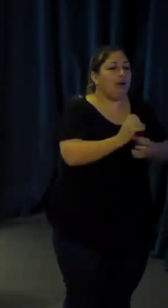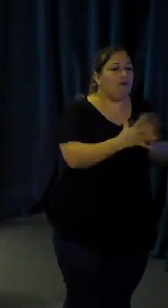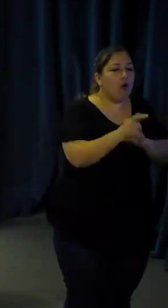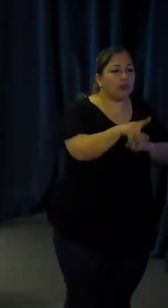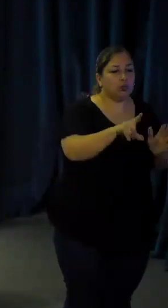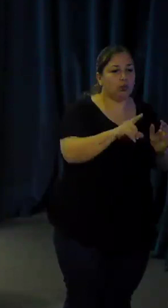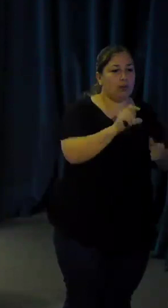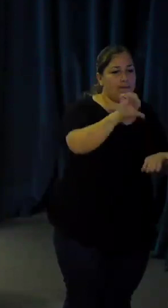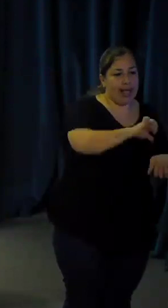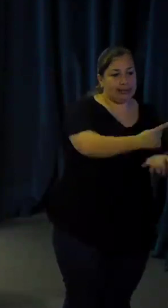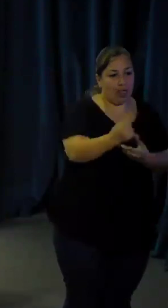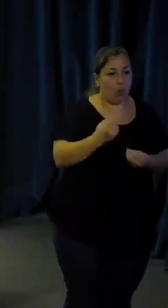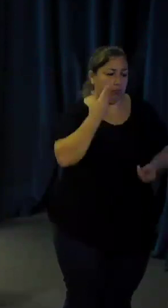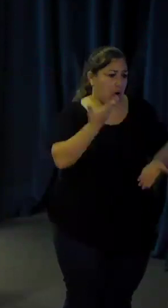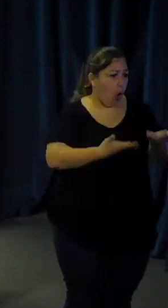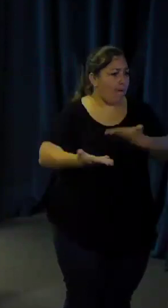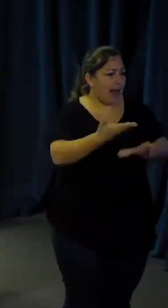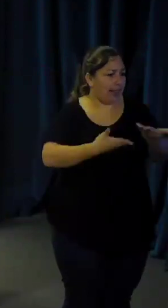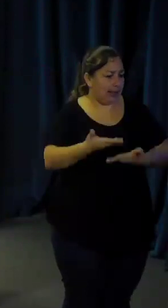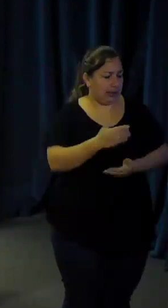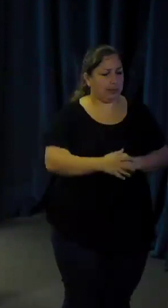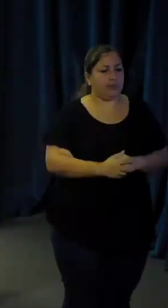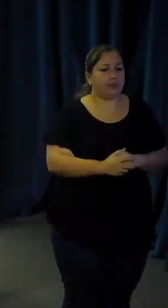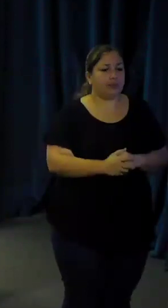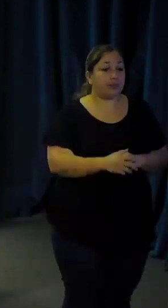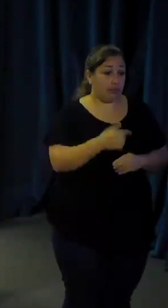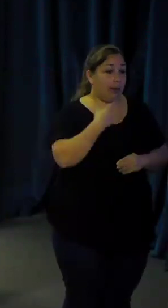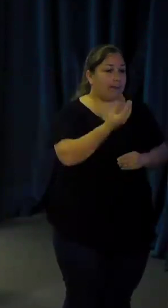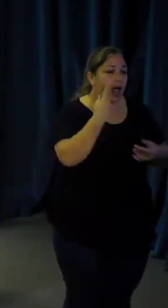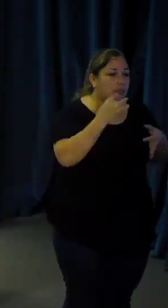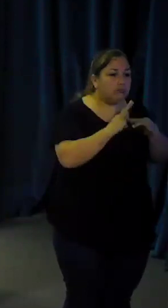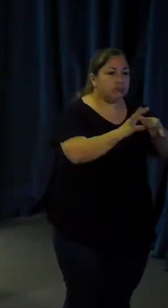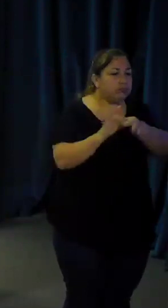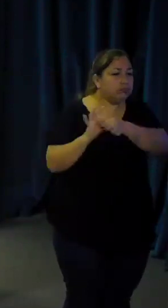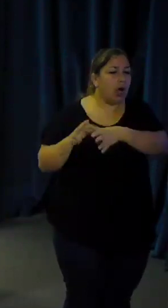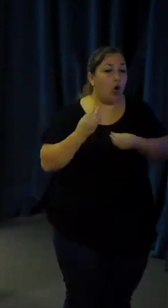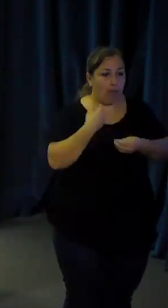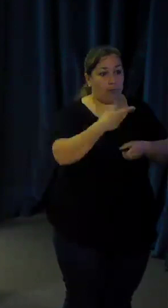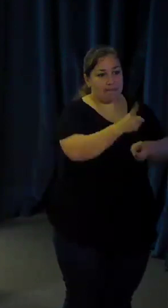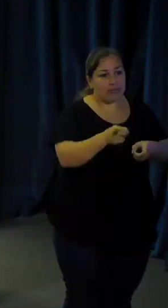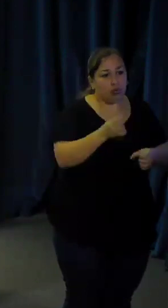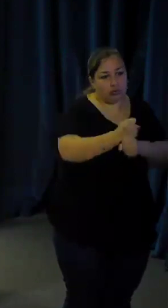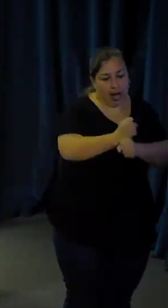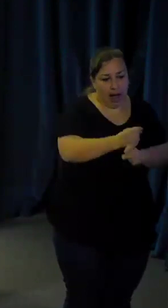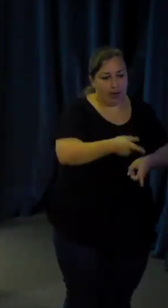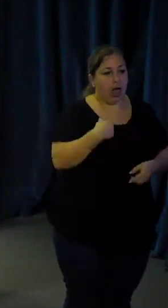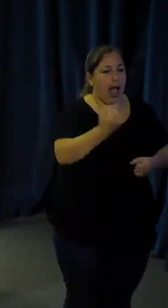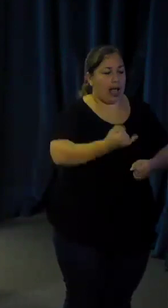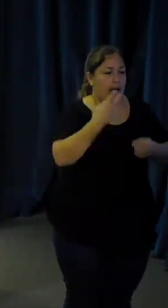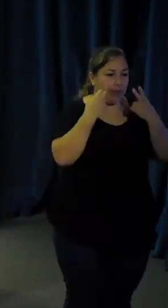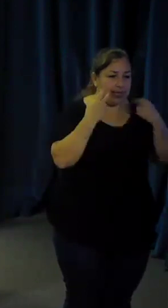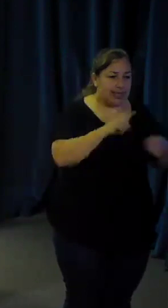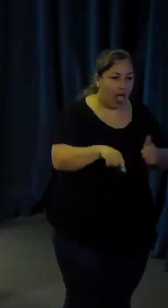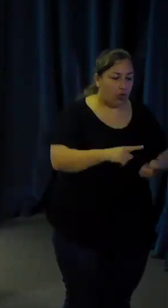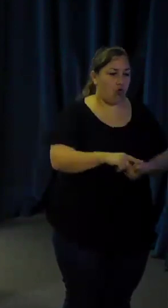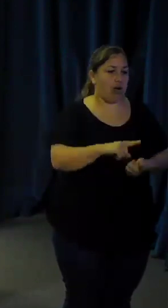país, poder, no sé, compartir buenas prácticas, conectarnos a los que estamos haciendo todo lo mismo, con investigadores. Ahí